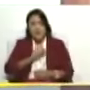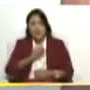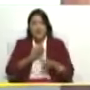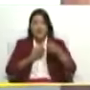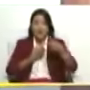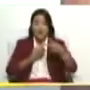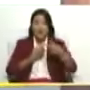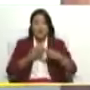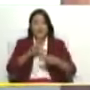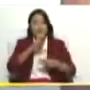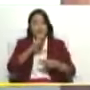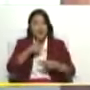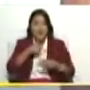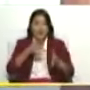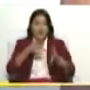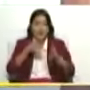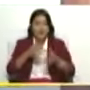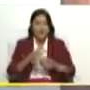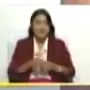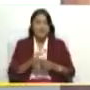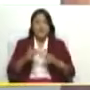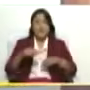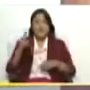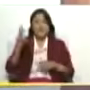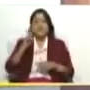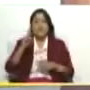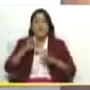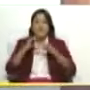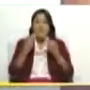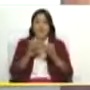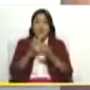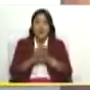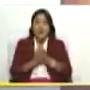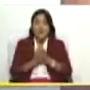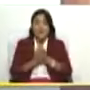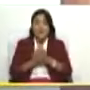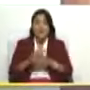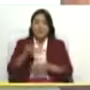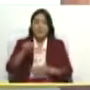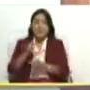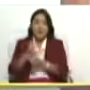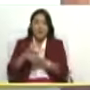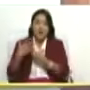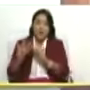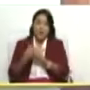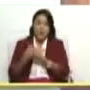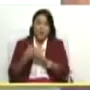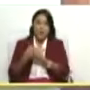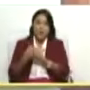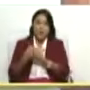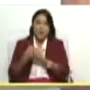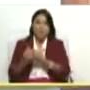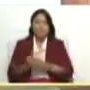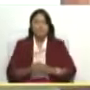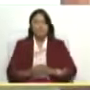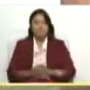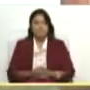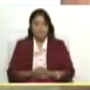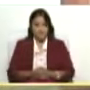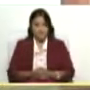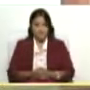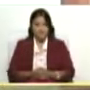para para mi país para mi familia para para todo mi equipo de trabajo eh Y nada eh